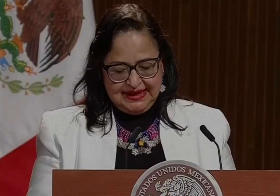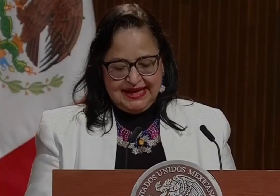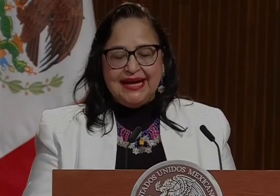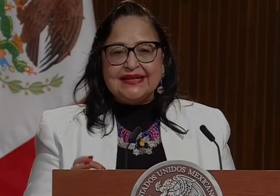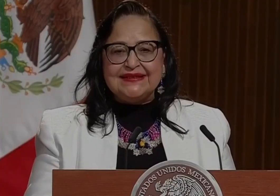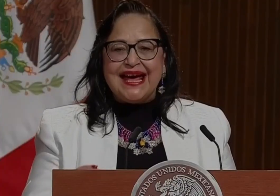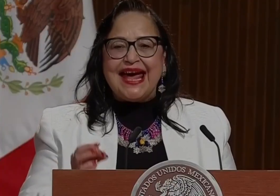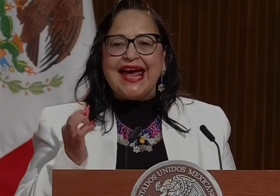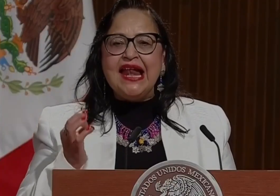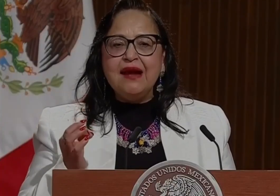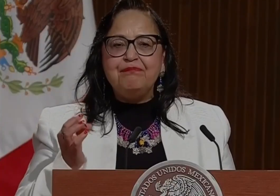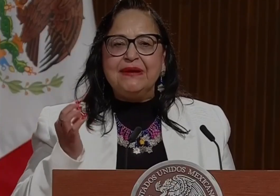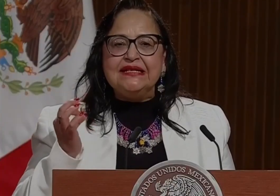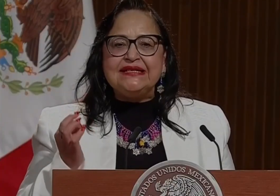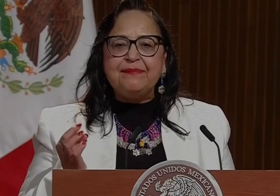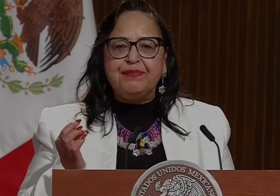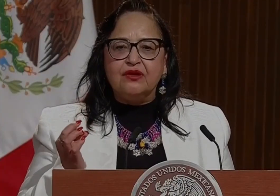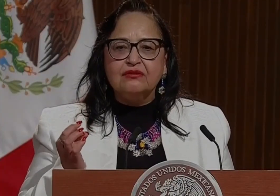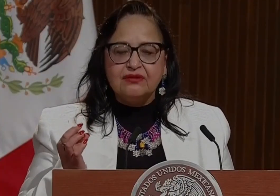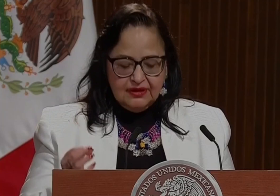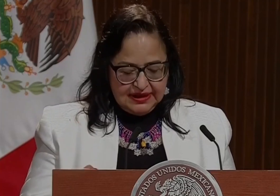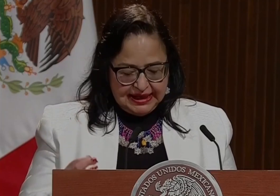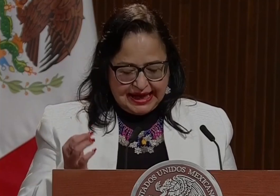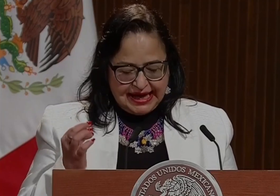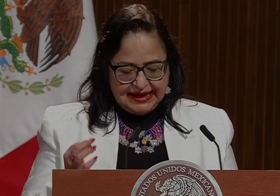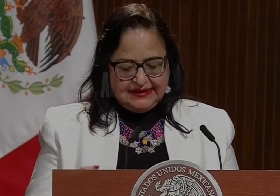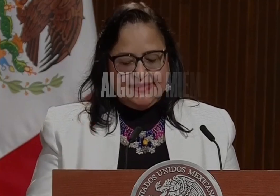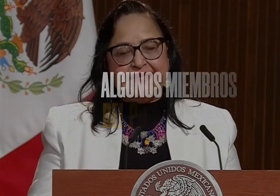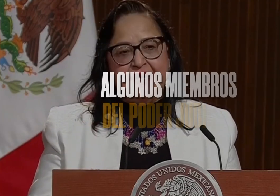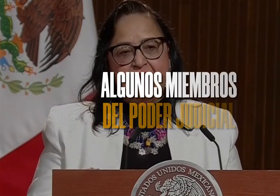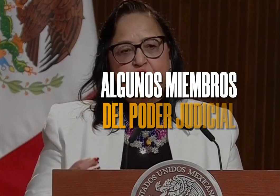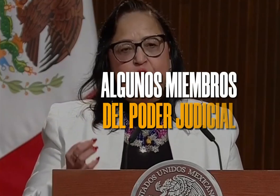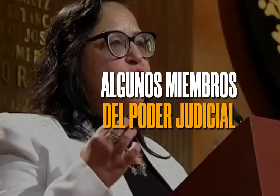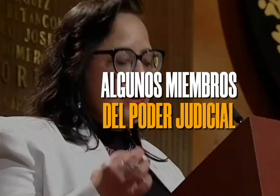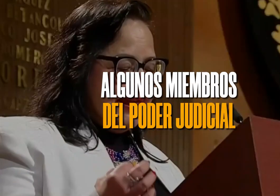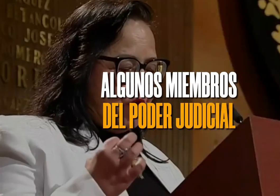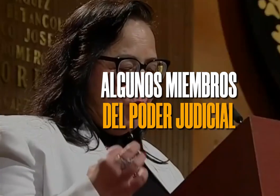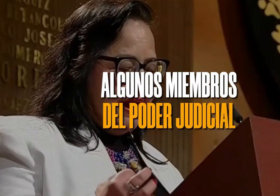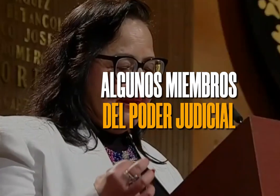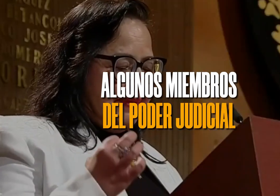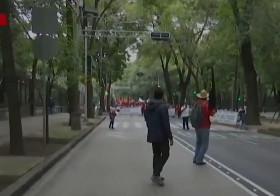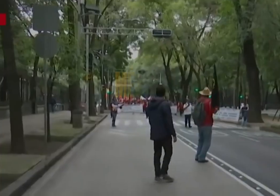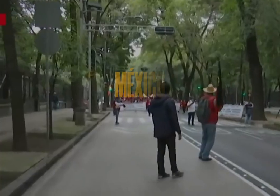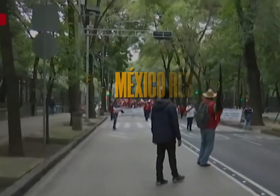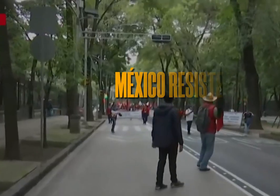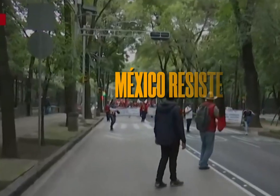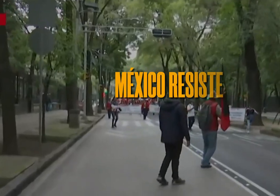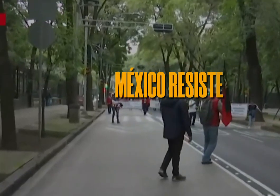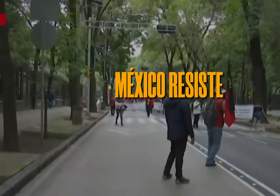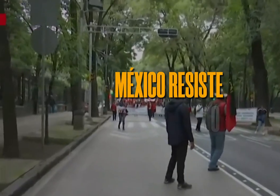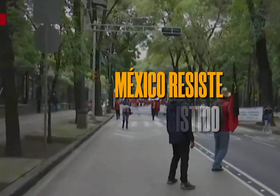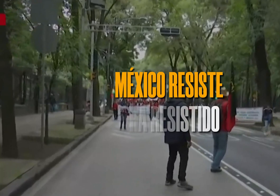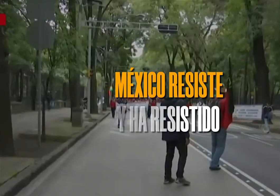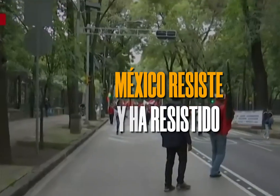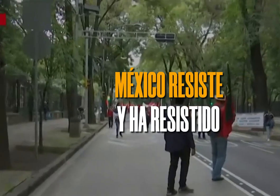más justicia donde hay mucho por fortalecer, por la corrupción de algunos miembros del Poder Judicial. México